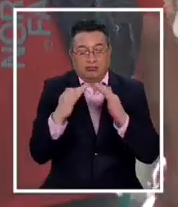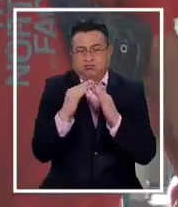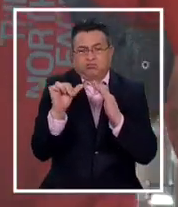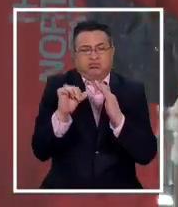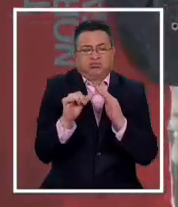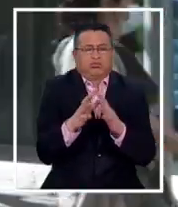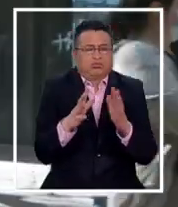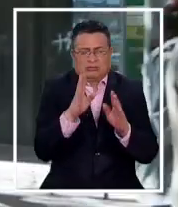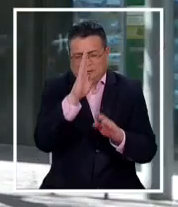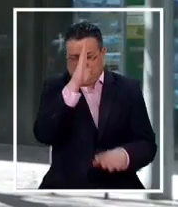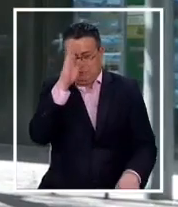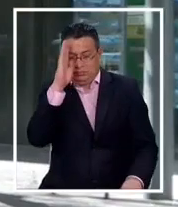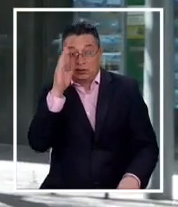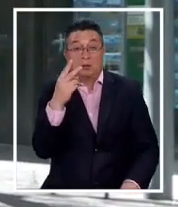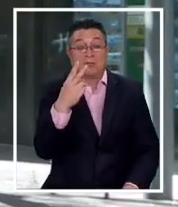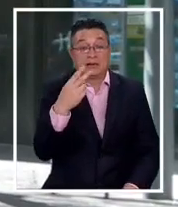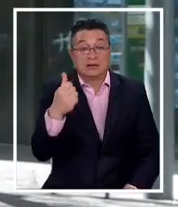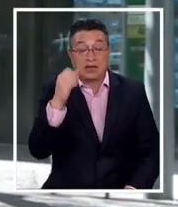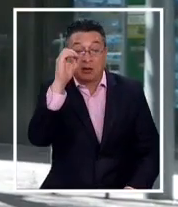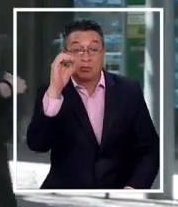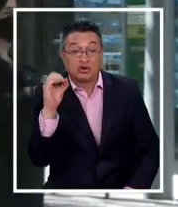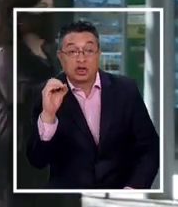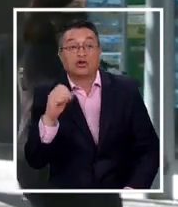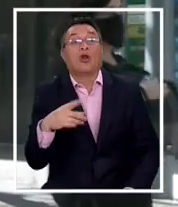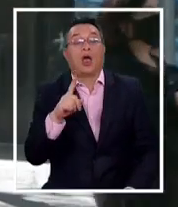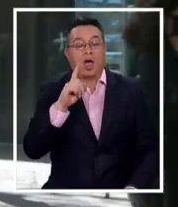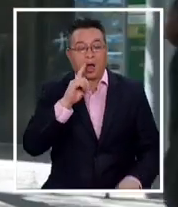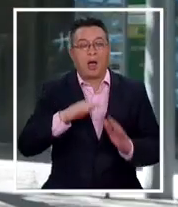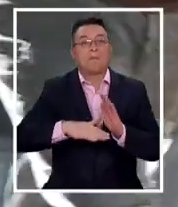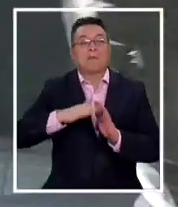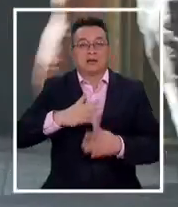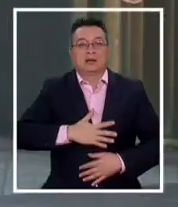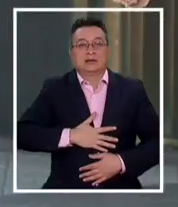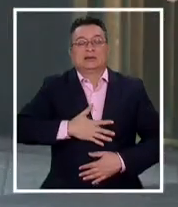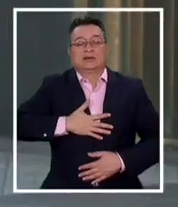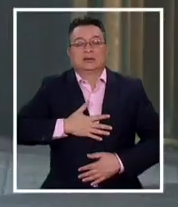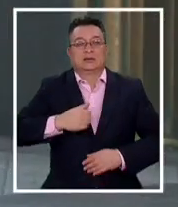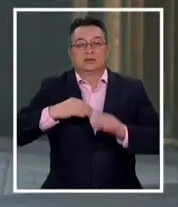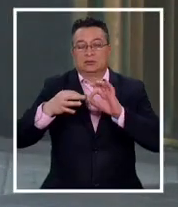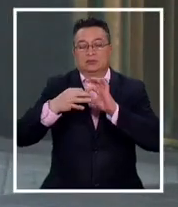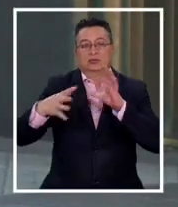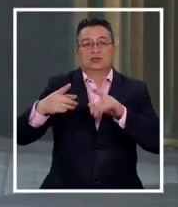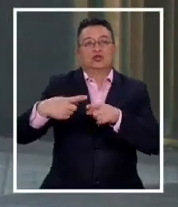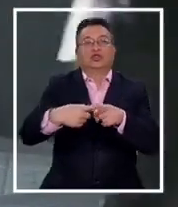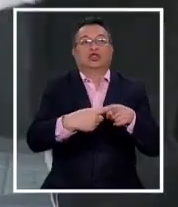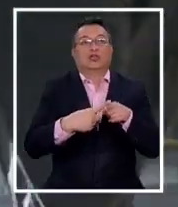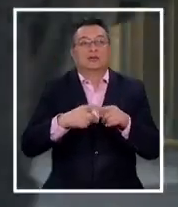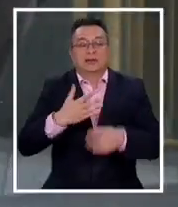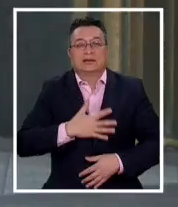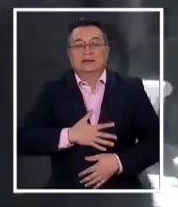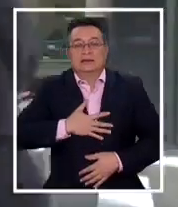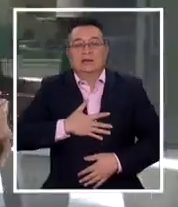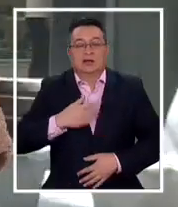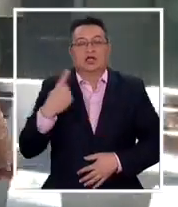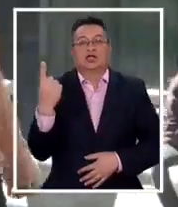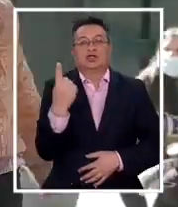mucho estrés. Y un 26% experimenta una mayor sensación de desconexión social y se siente